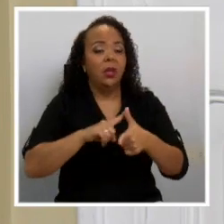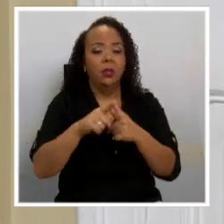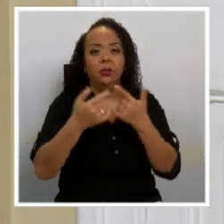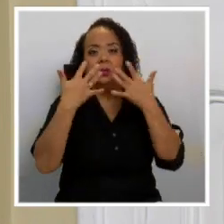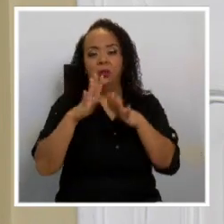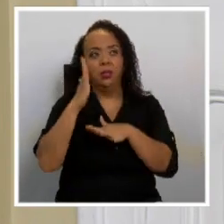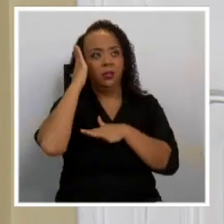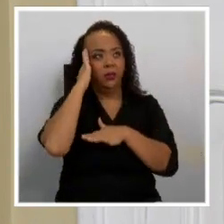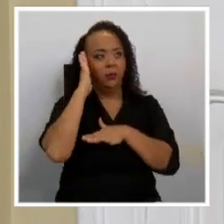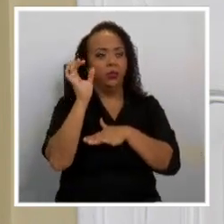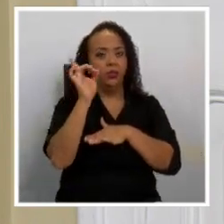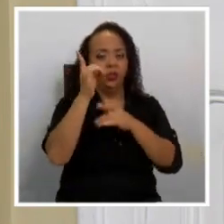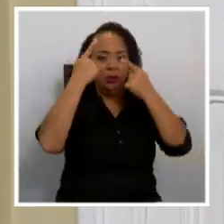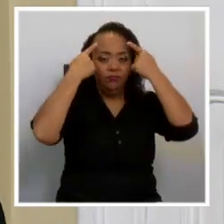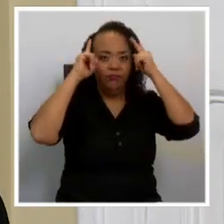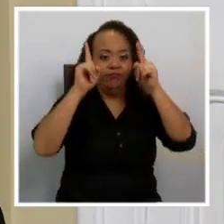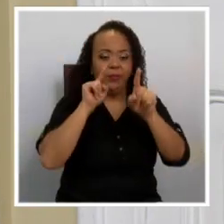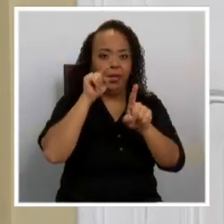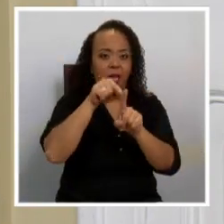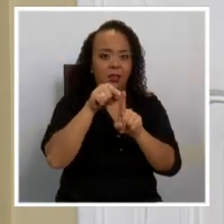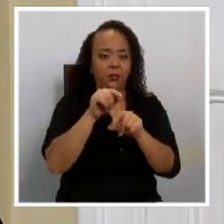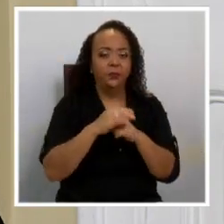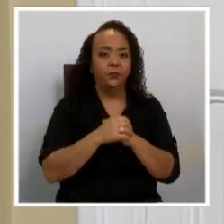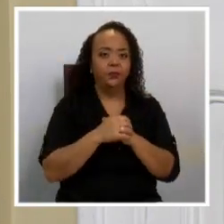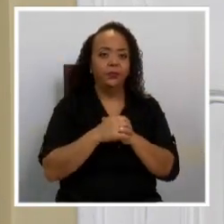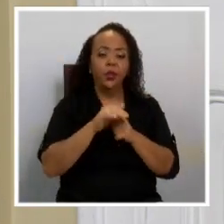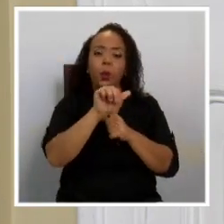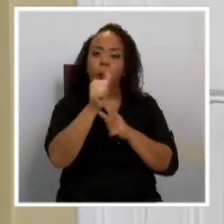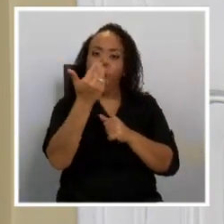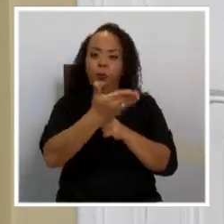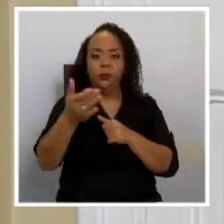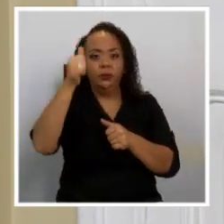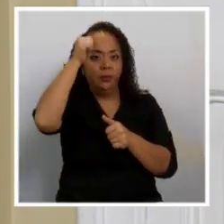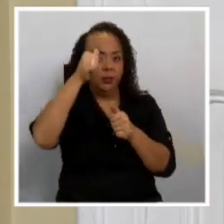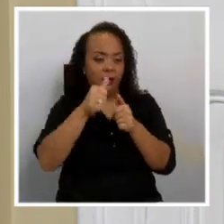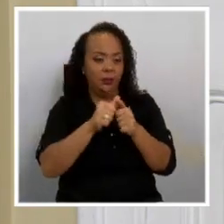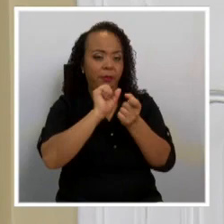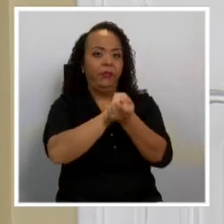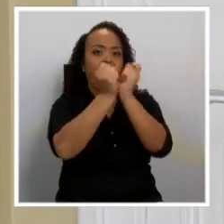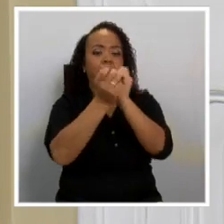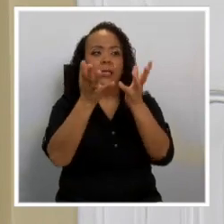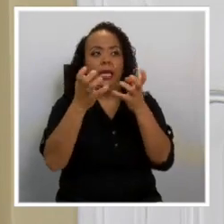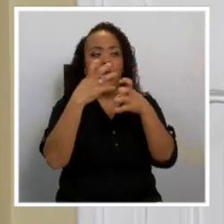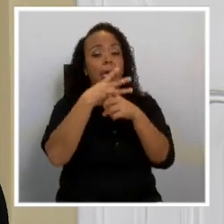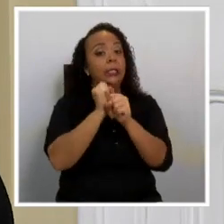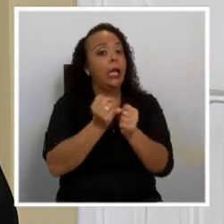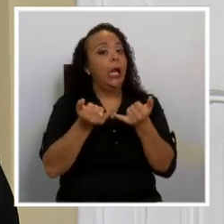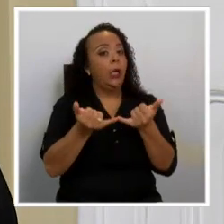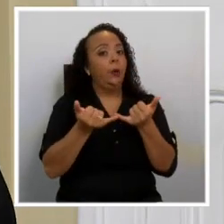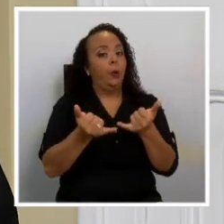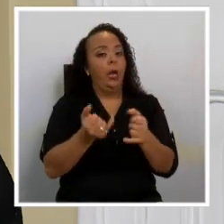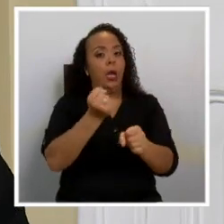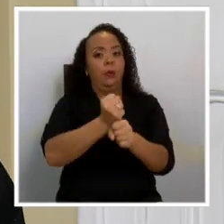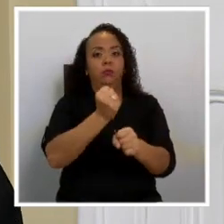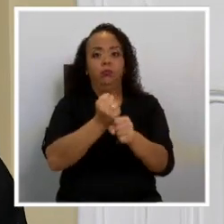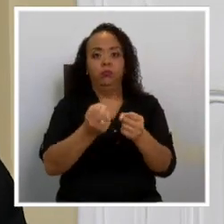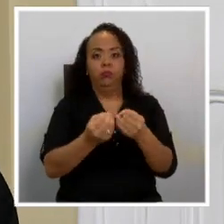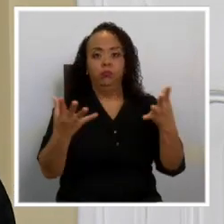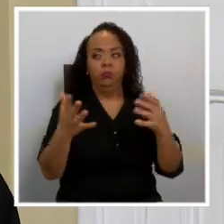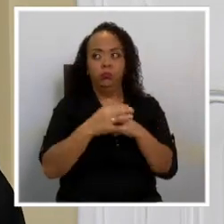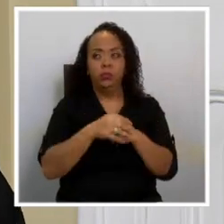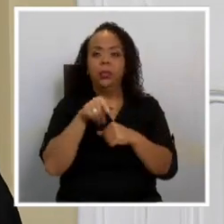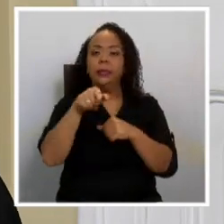dónde va a conducir esto. Con otro elemento, recordemos que las reformas que se quieren hacer actualmente al sistema de empleo público